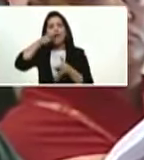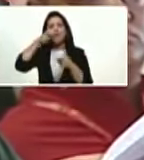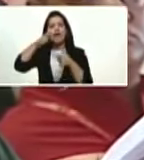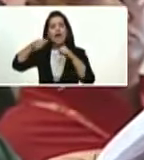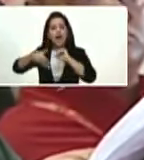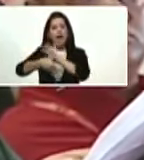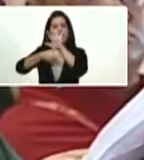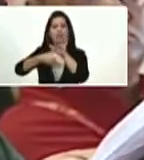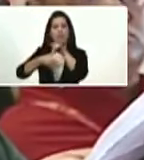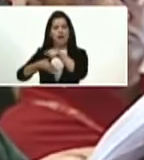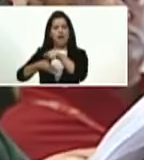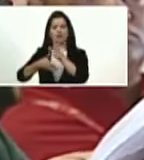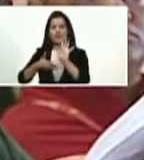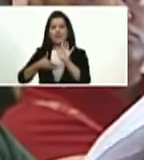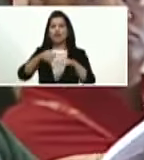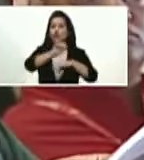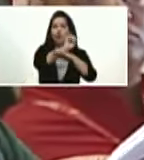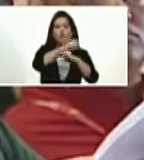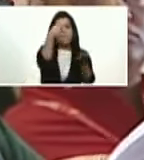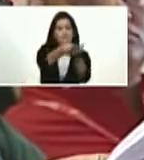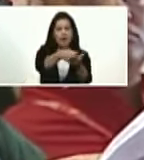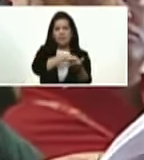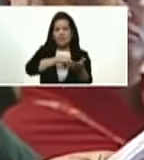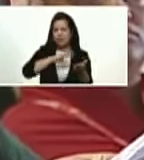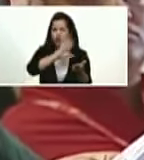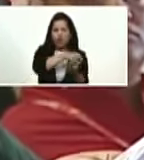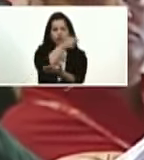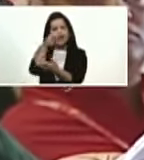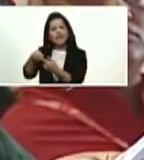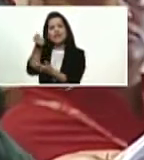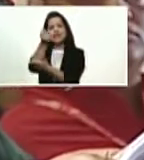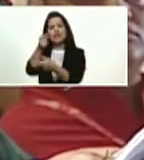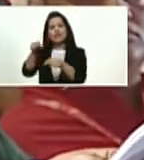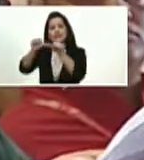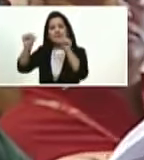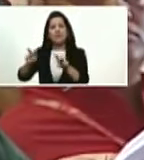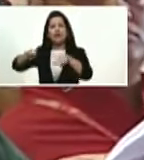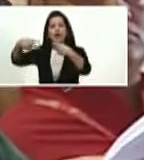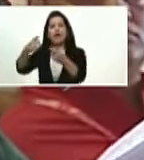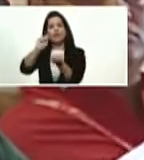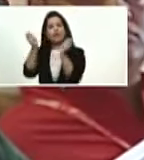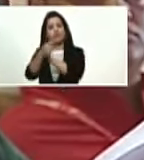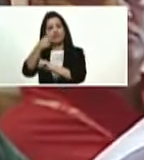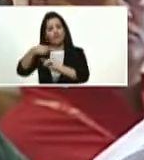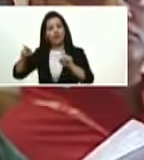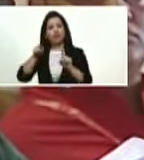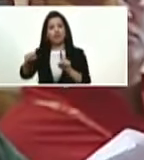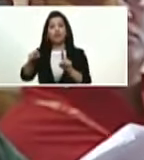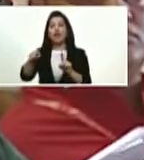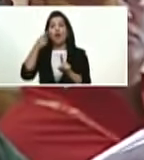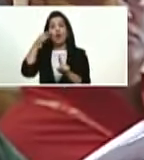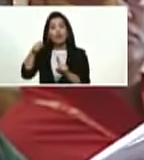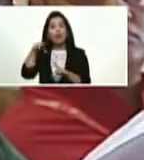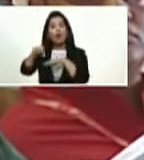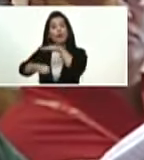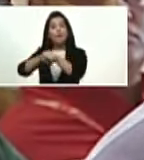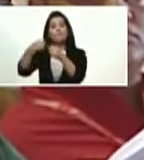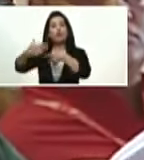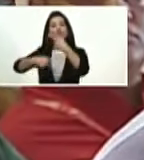sistema de control y adquisición de procesos industriales. Además, que esto